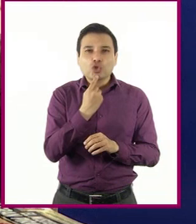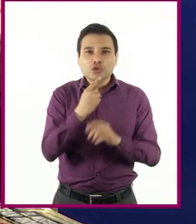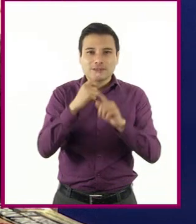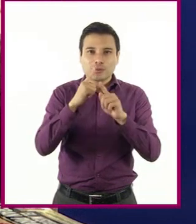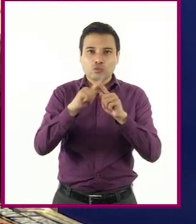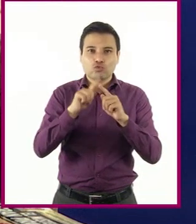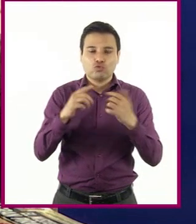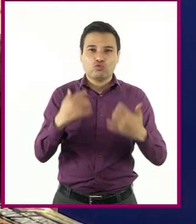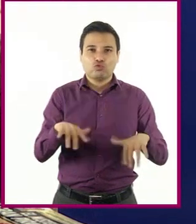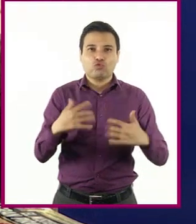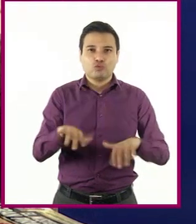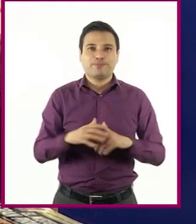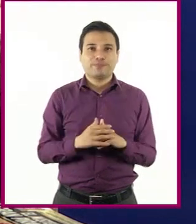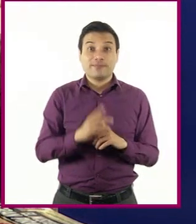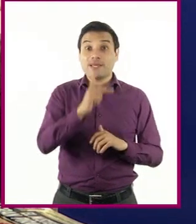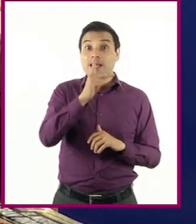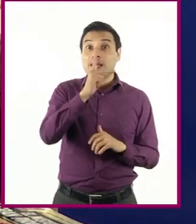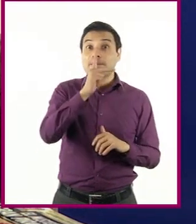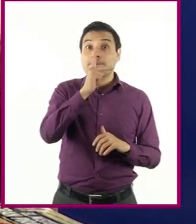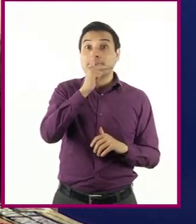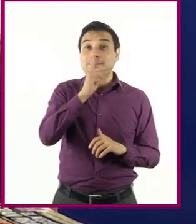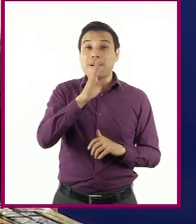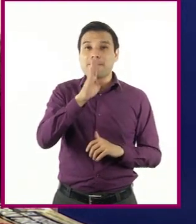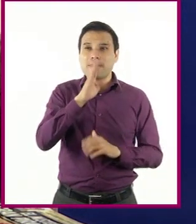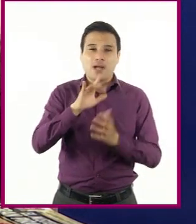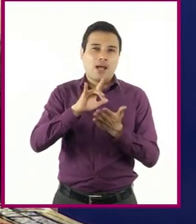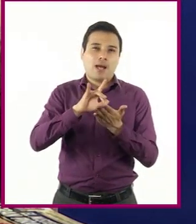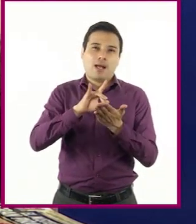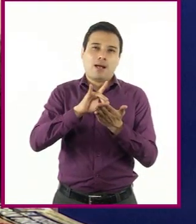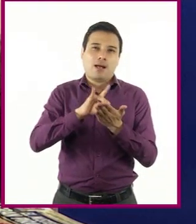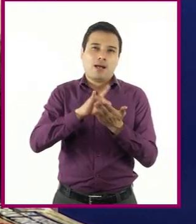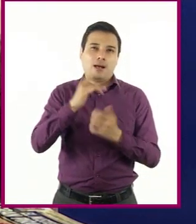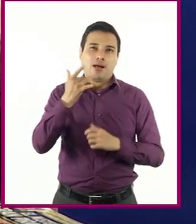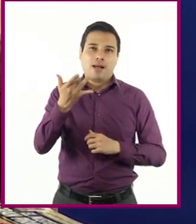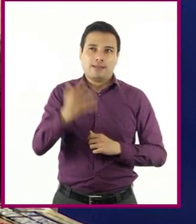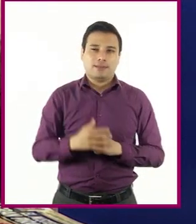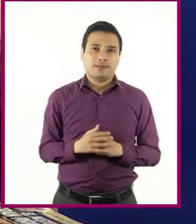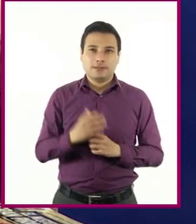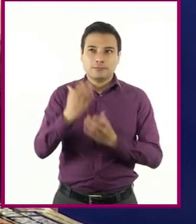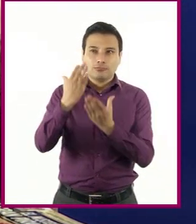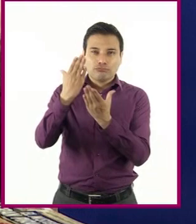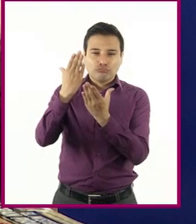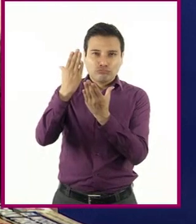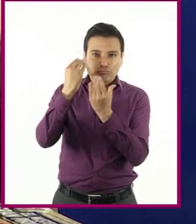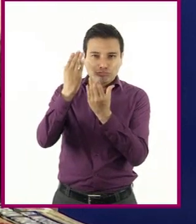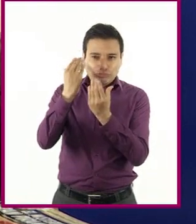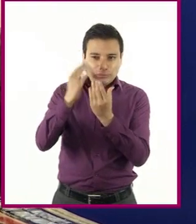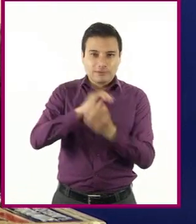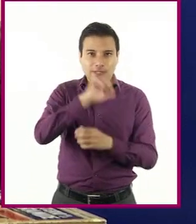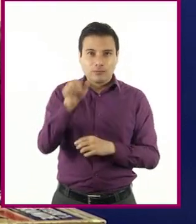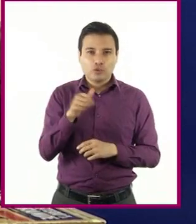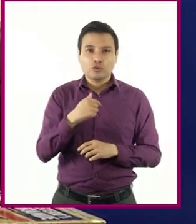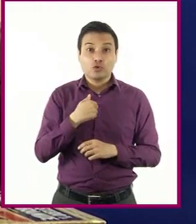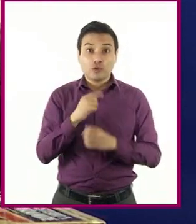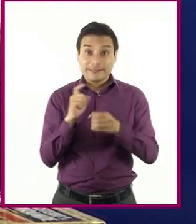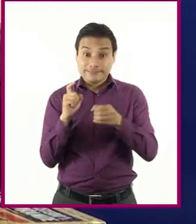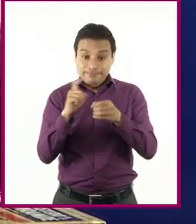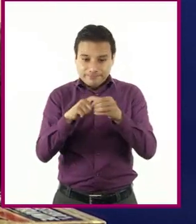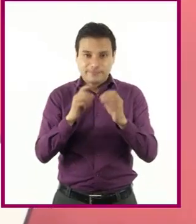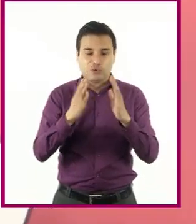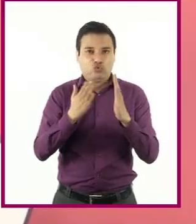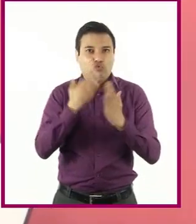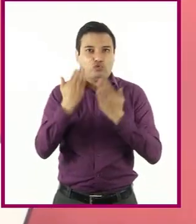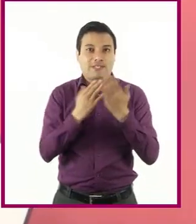casa me dio las características y habilidades por imitación para convertirme en diseñador gráfico y luego en profesor como mis